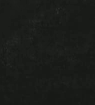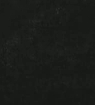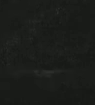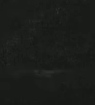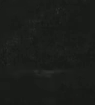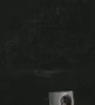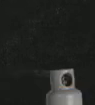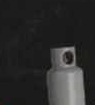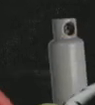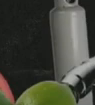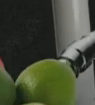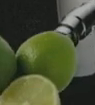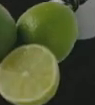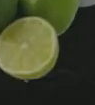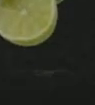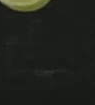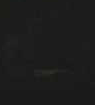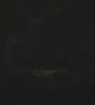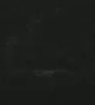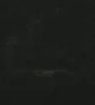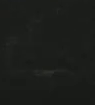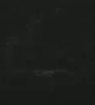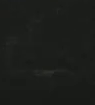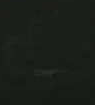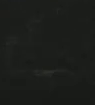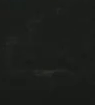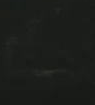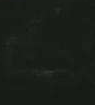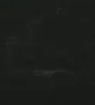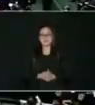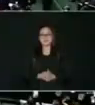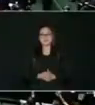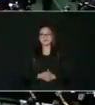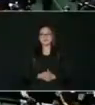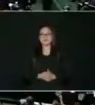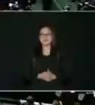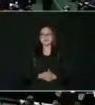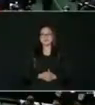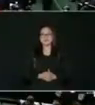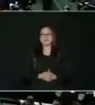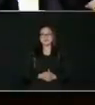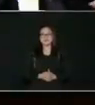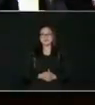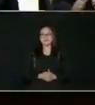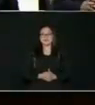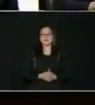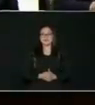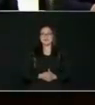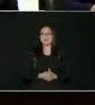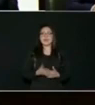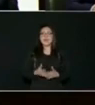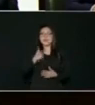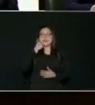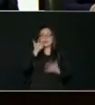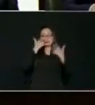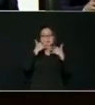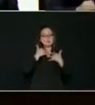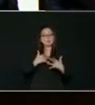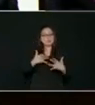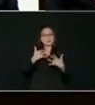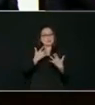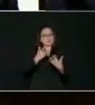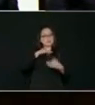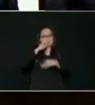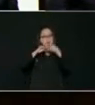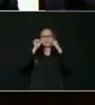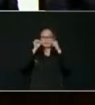cuatro años y digo ver nomás cómo ha subido el precio de las cosas tampoco que se oiga bien y que salga lejos